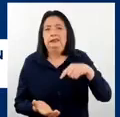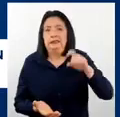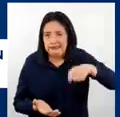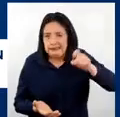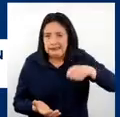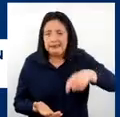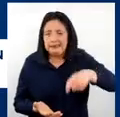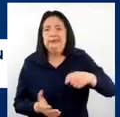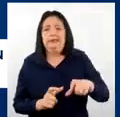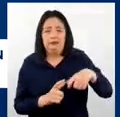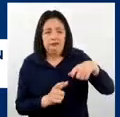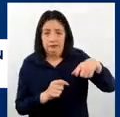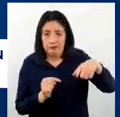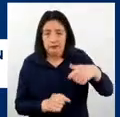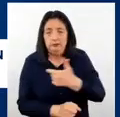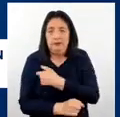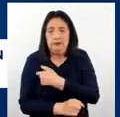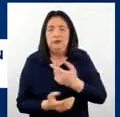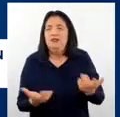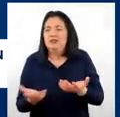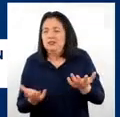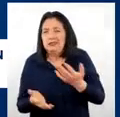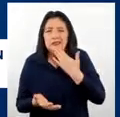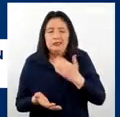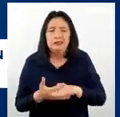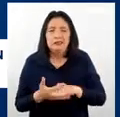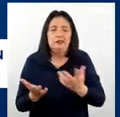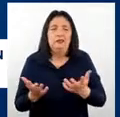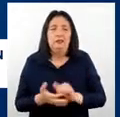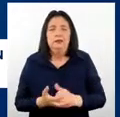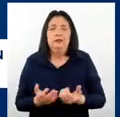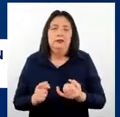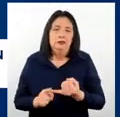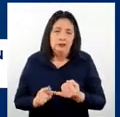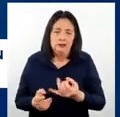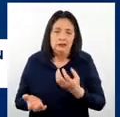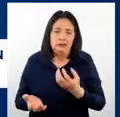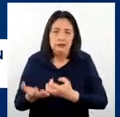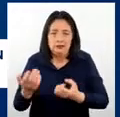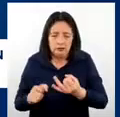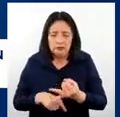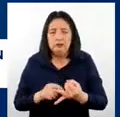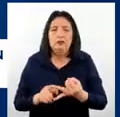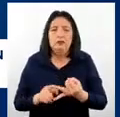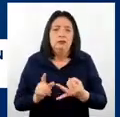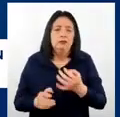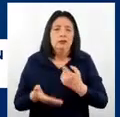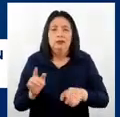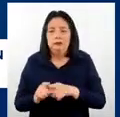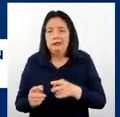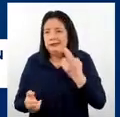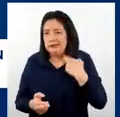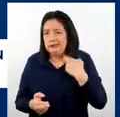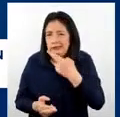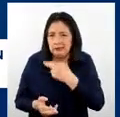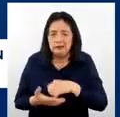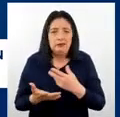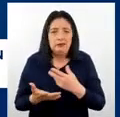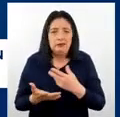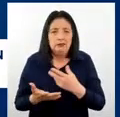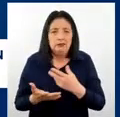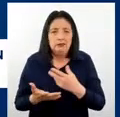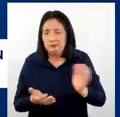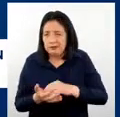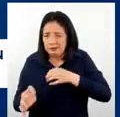vacunación, básicamente son las actividades de culto o actividades económicas, que comprenden también el tema de los restaurantes, que ahora que voy a explicar con un poquito más de